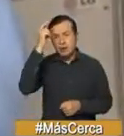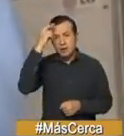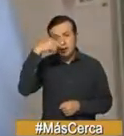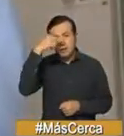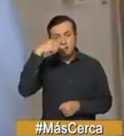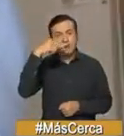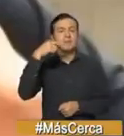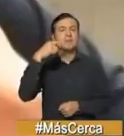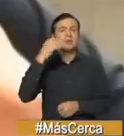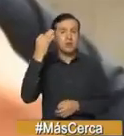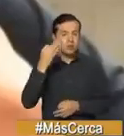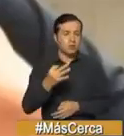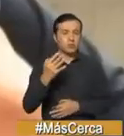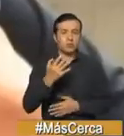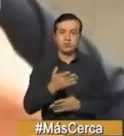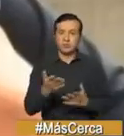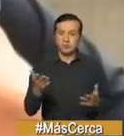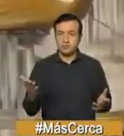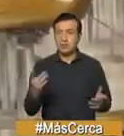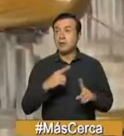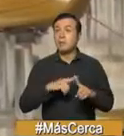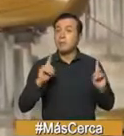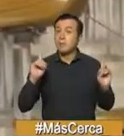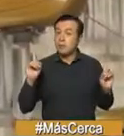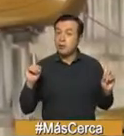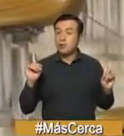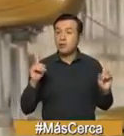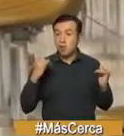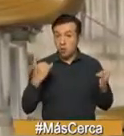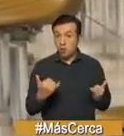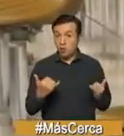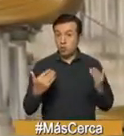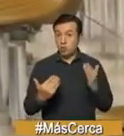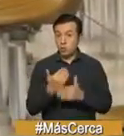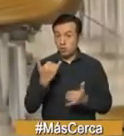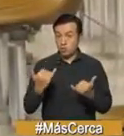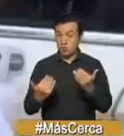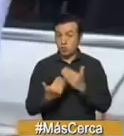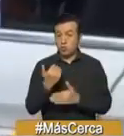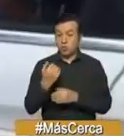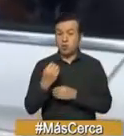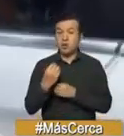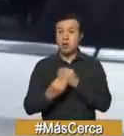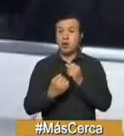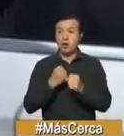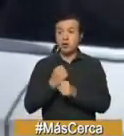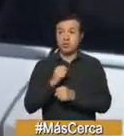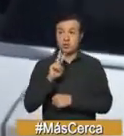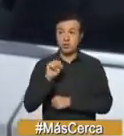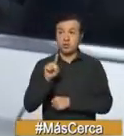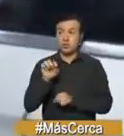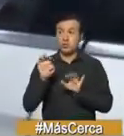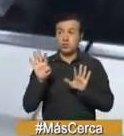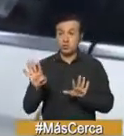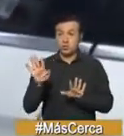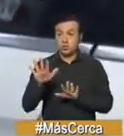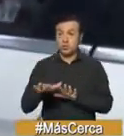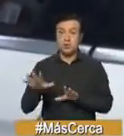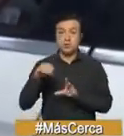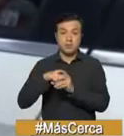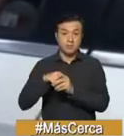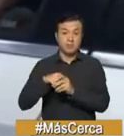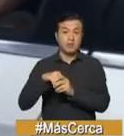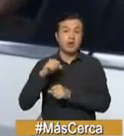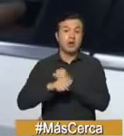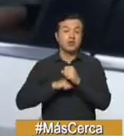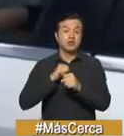afrontan en la época invernal sin embargo la cepa actual que se conoce como 2019 eneko y que se originó a finales